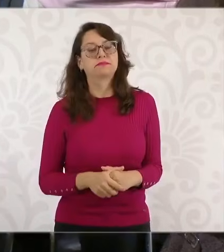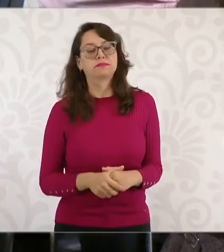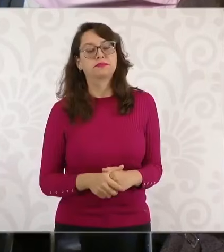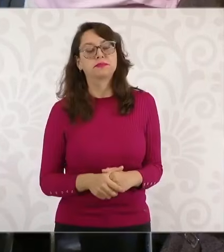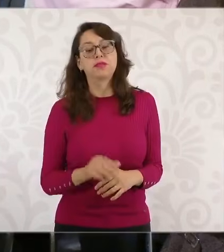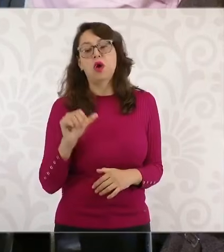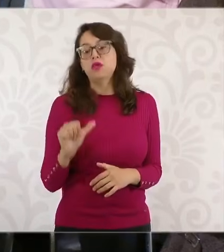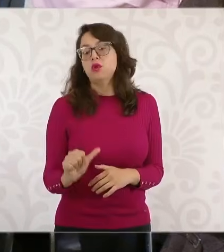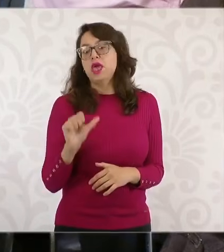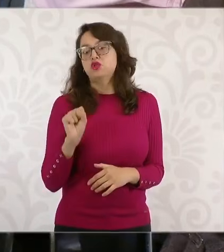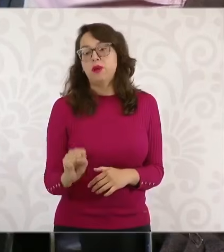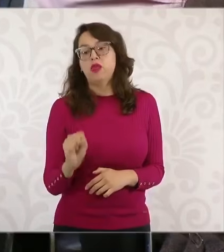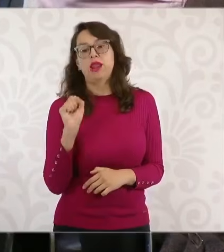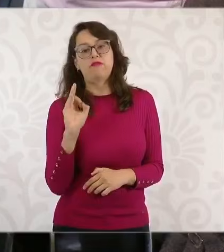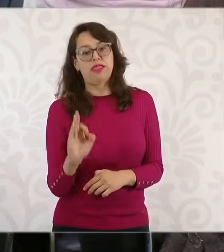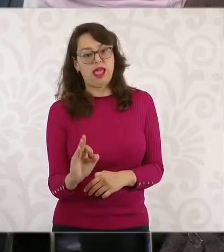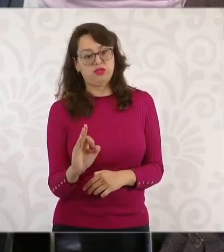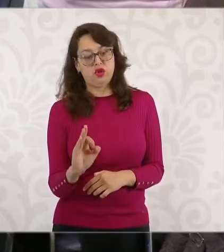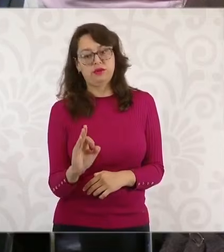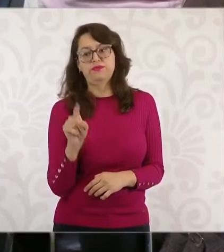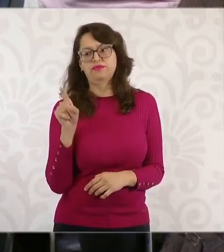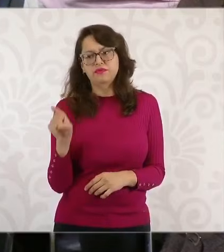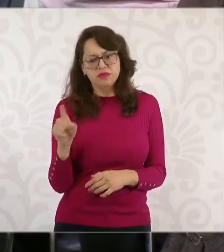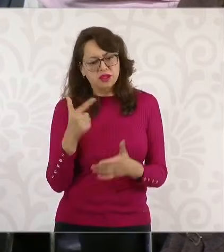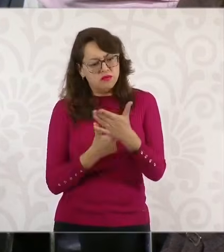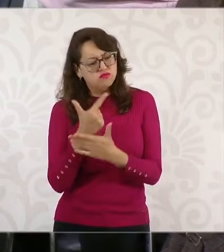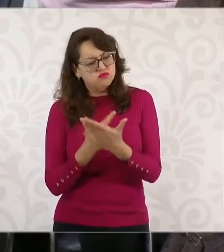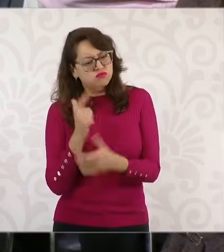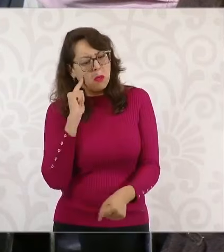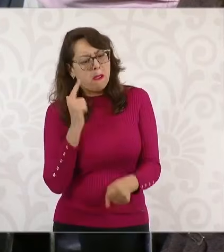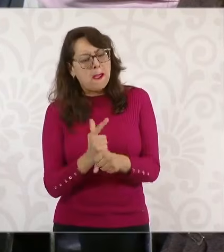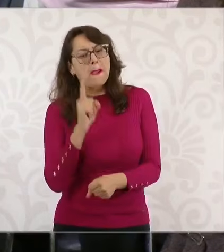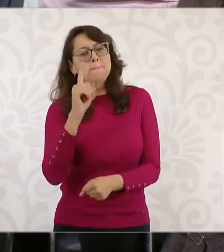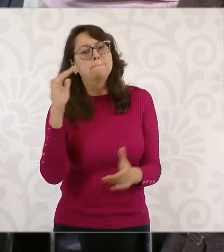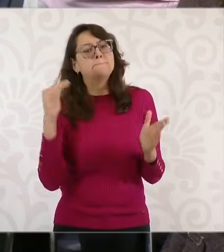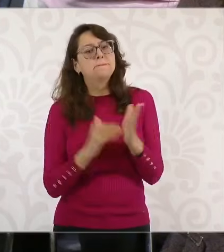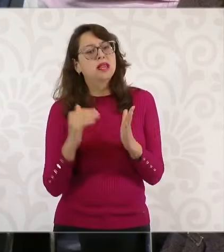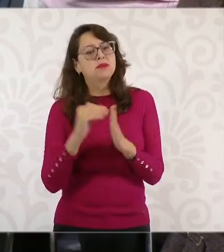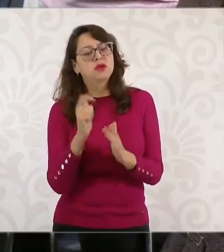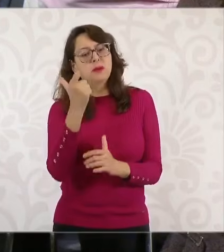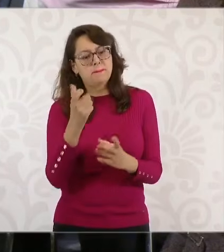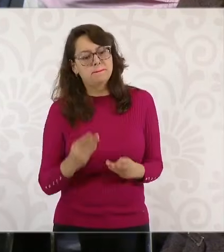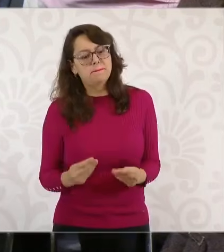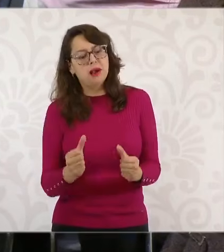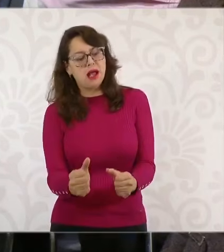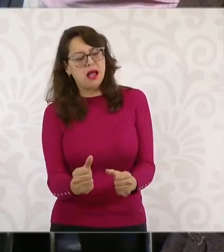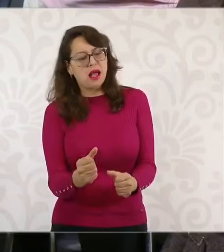Superior de la Federación, cuestionando el destino de más de 1,000 millones de pesos en la gestión como priista de